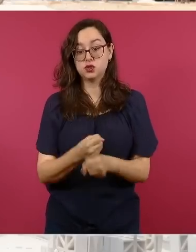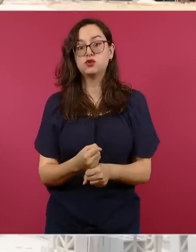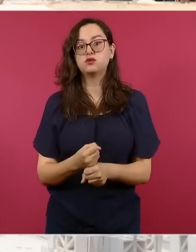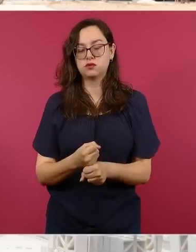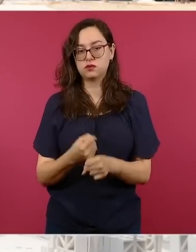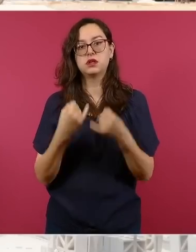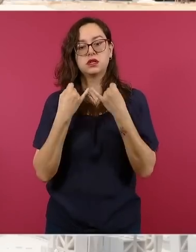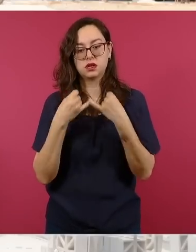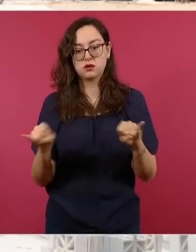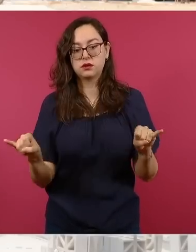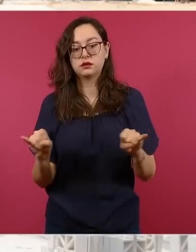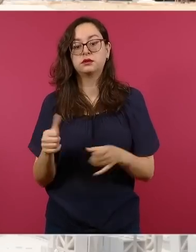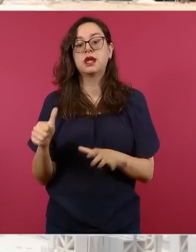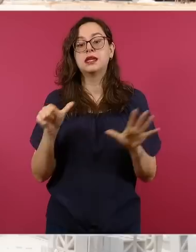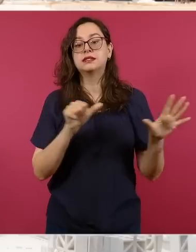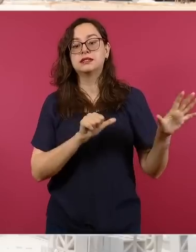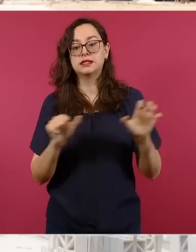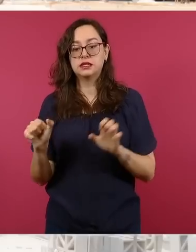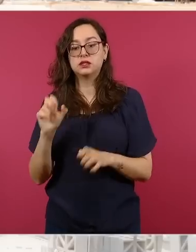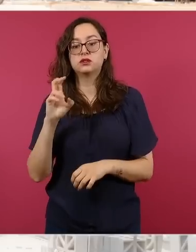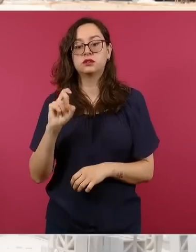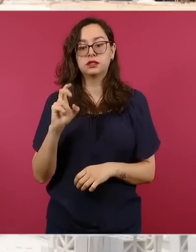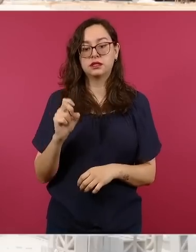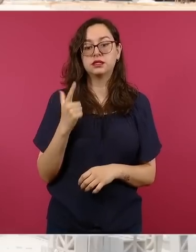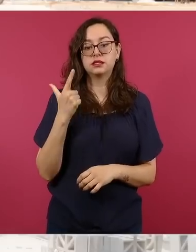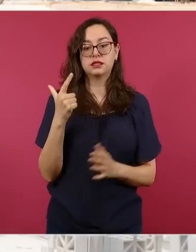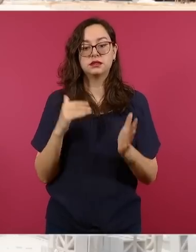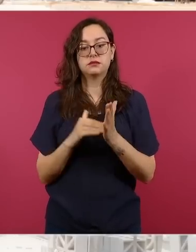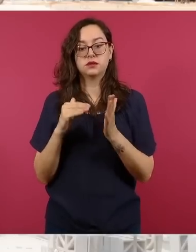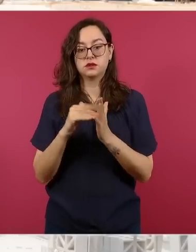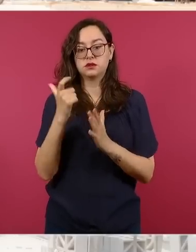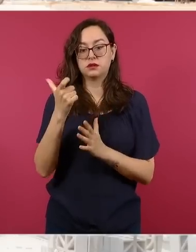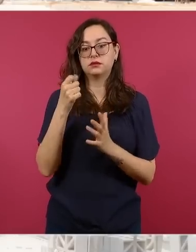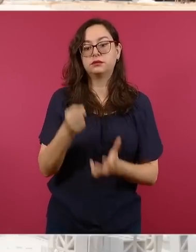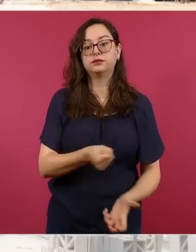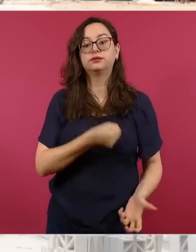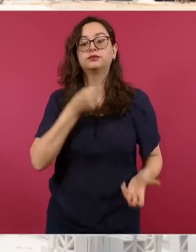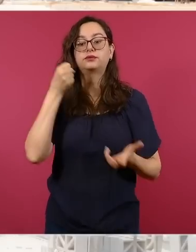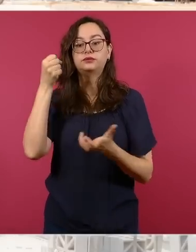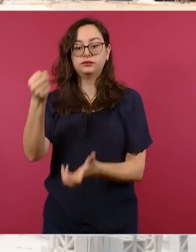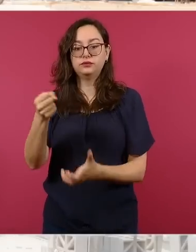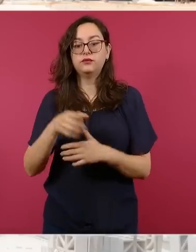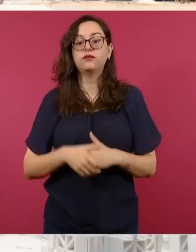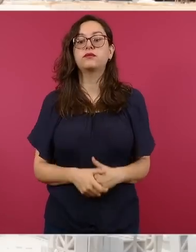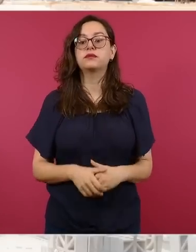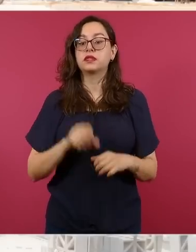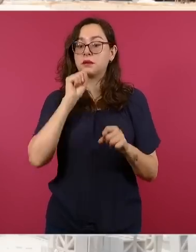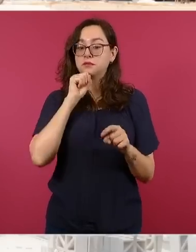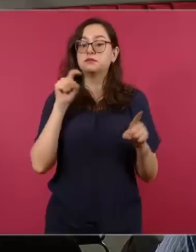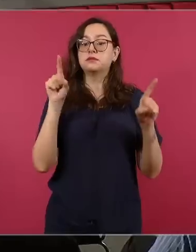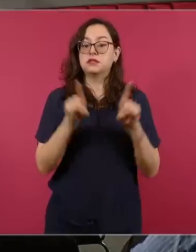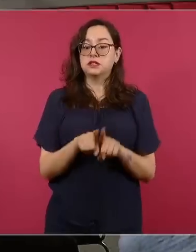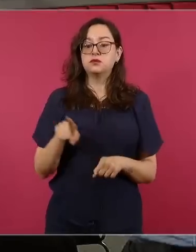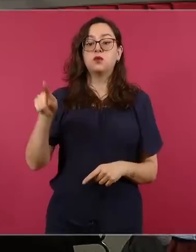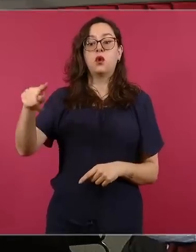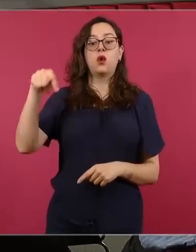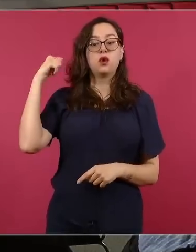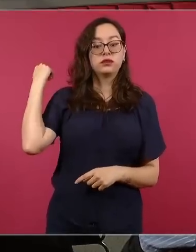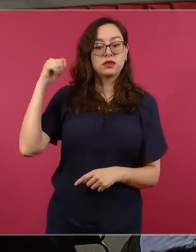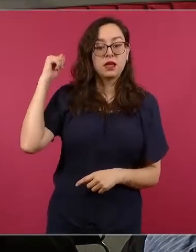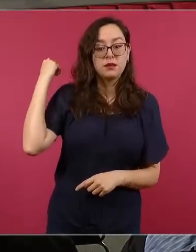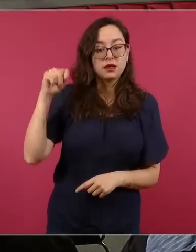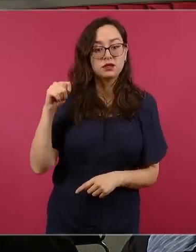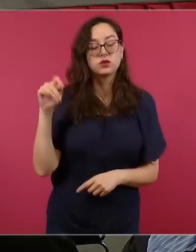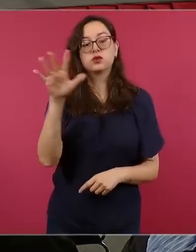camas. Ha sido una inversión de 637 millones de pesos. Y en Tabasco también, en el Hospital de Cárdenas, que se había